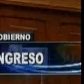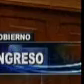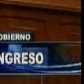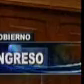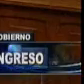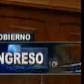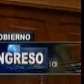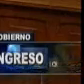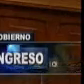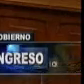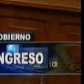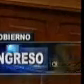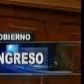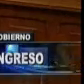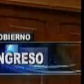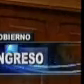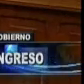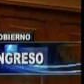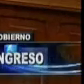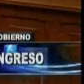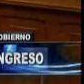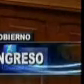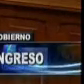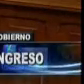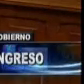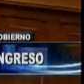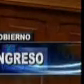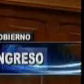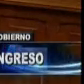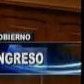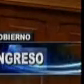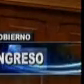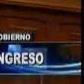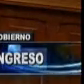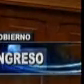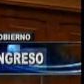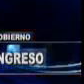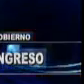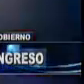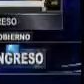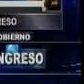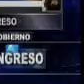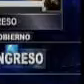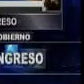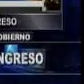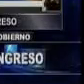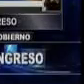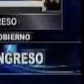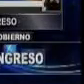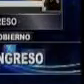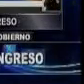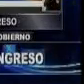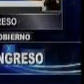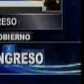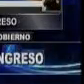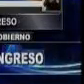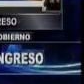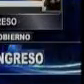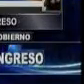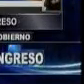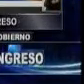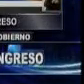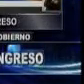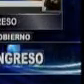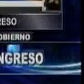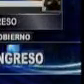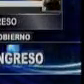de impacto rápido y del diálogo con la comunidad y los gobiernos locales y regionales. Bien, Laura,